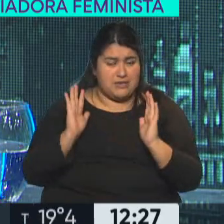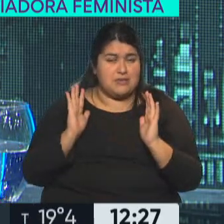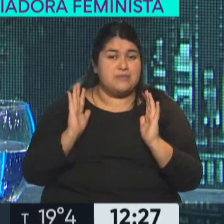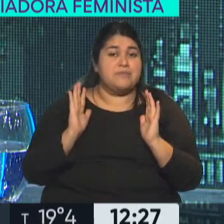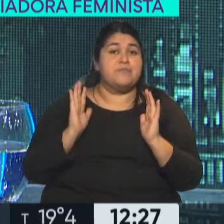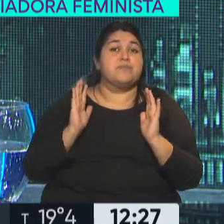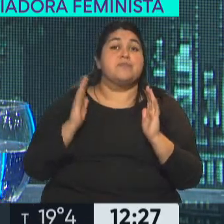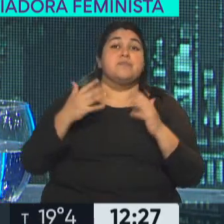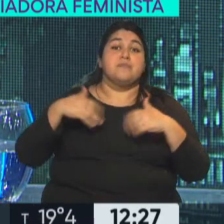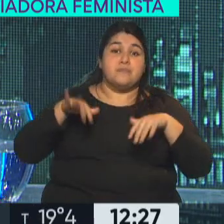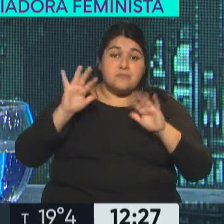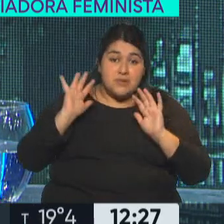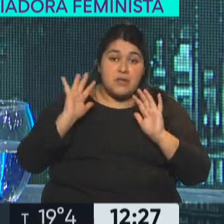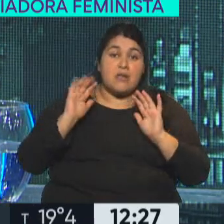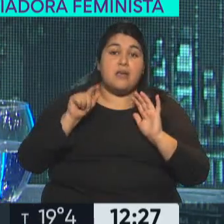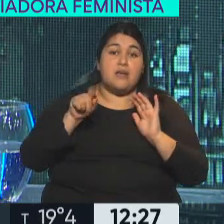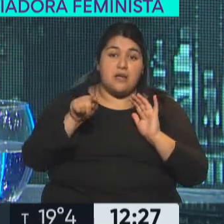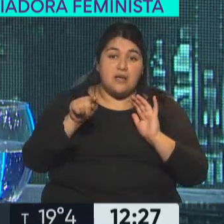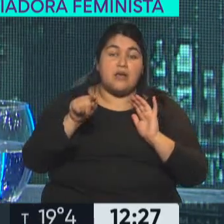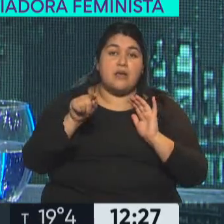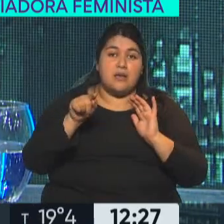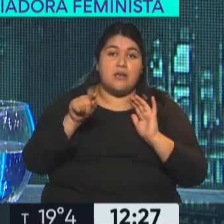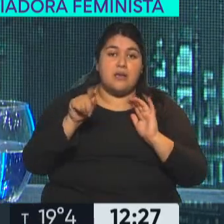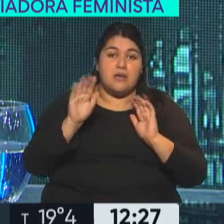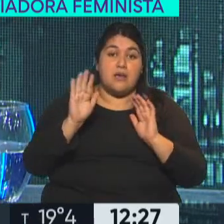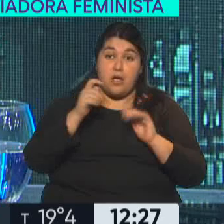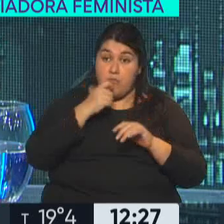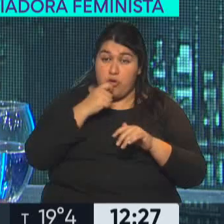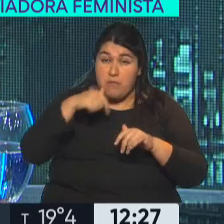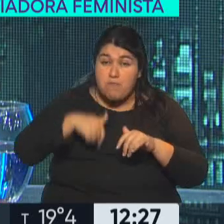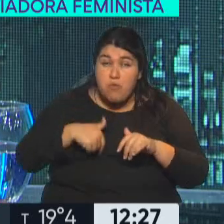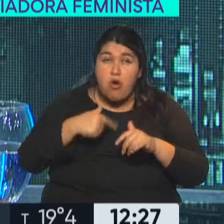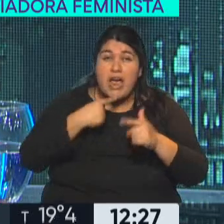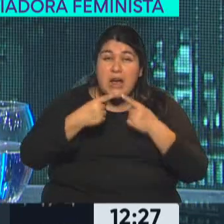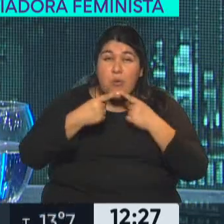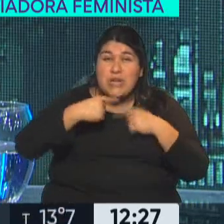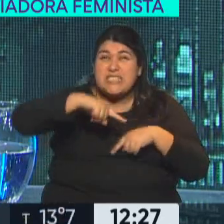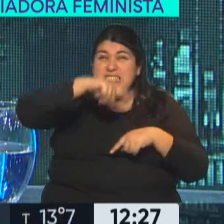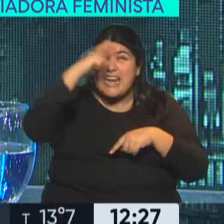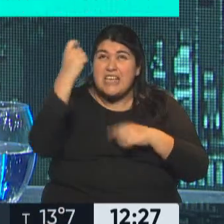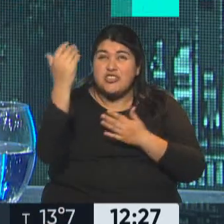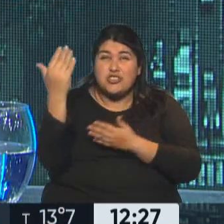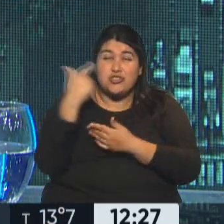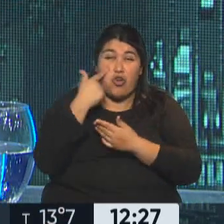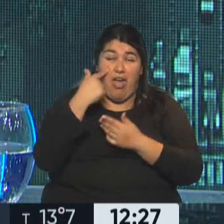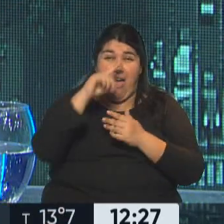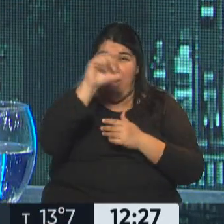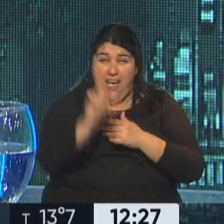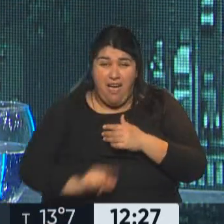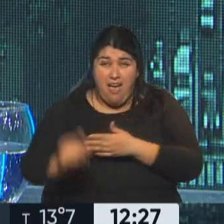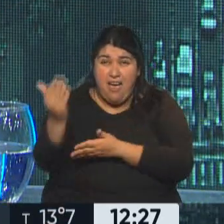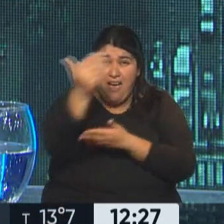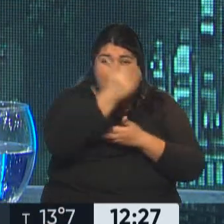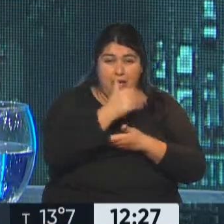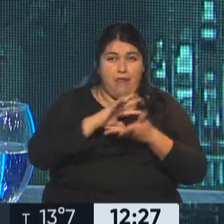Si pudiéramos hacerlo, he dicho estos días, ¿no? Si pudiéramos hacer hoy una encuesta nacional, ustedes verán qué